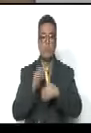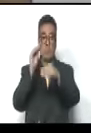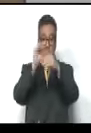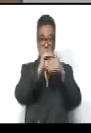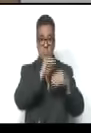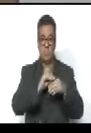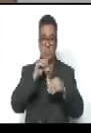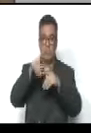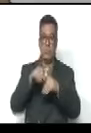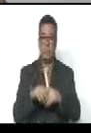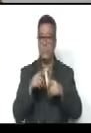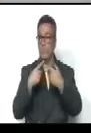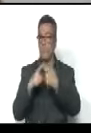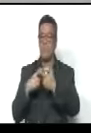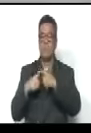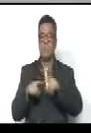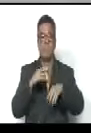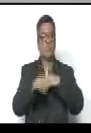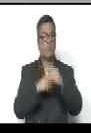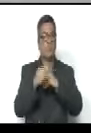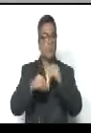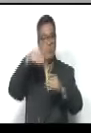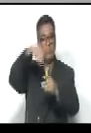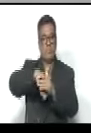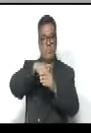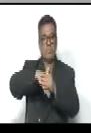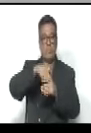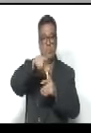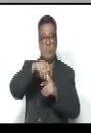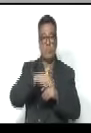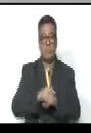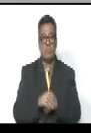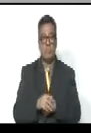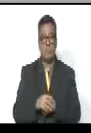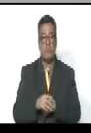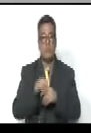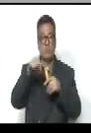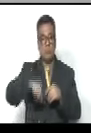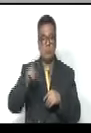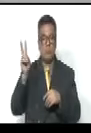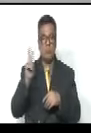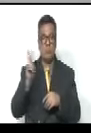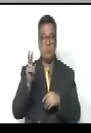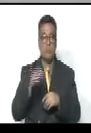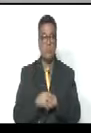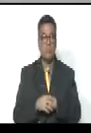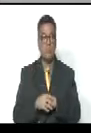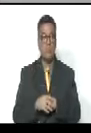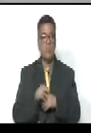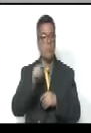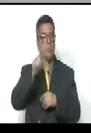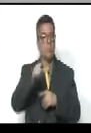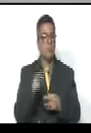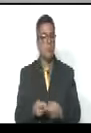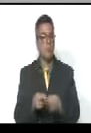convocar cualquier forma y tipo de elecciones en Venezuela y que asumieran el Gran